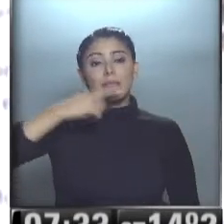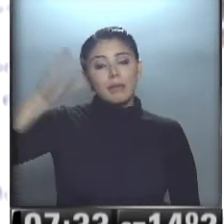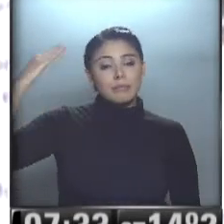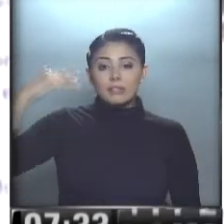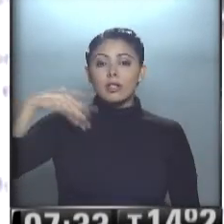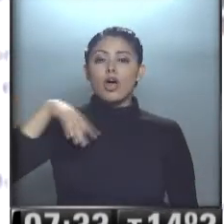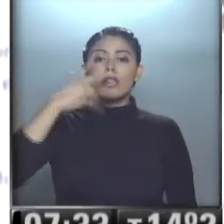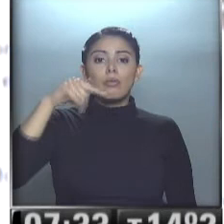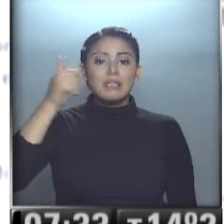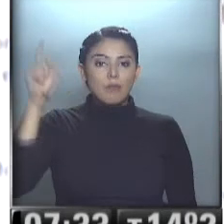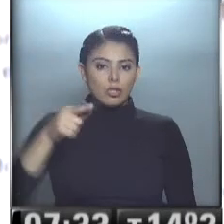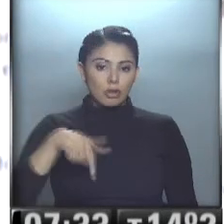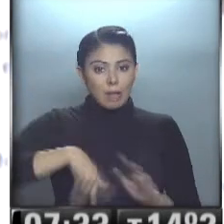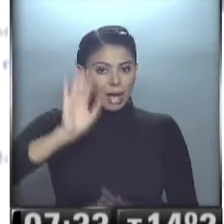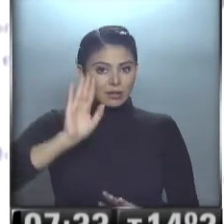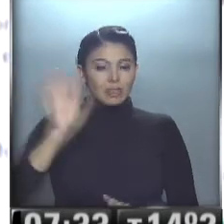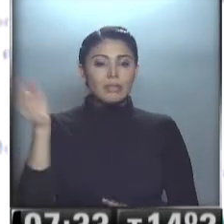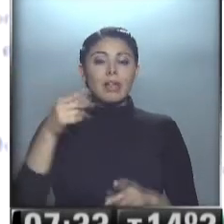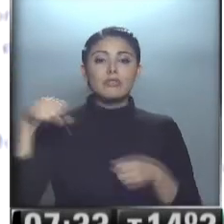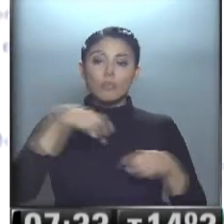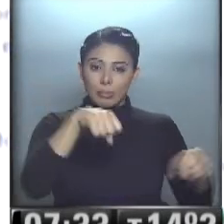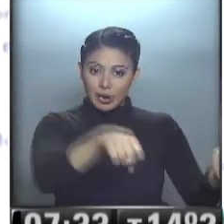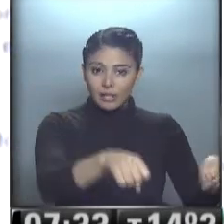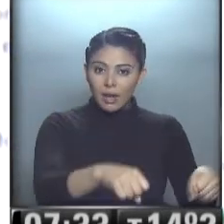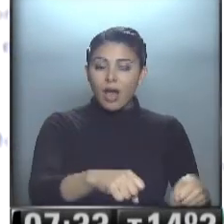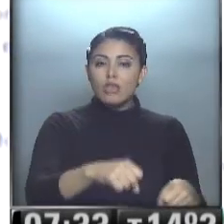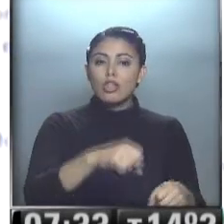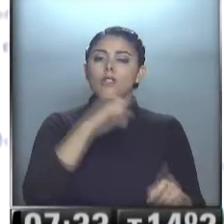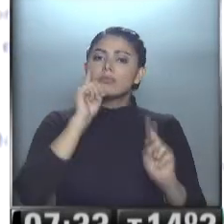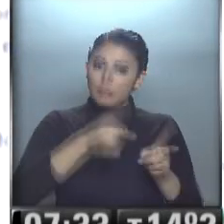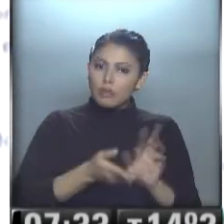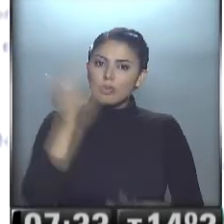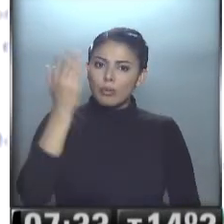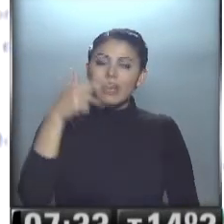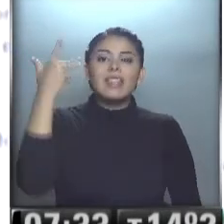del 3,6%. En los supermercados, en tanto, la variación positiva fue del